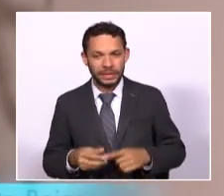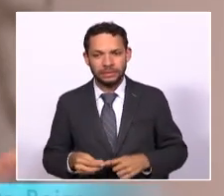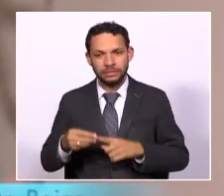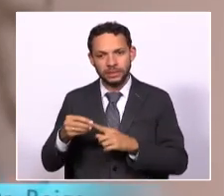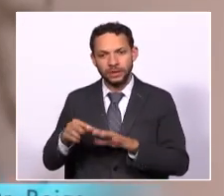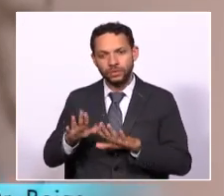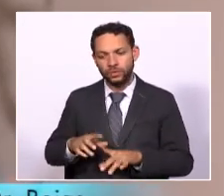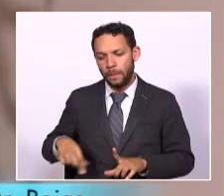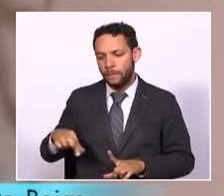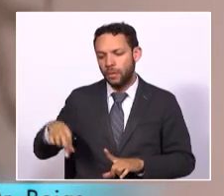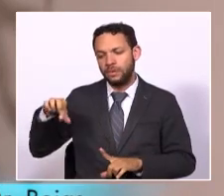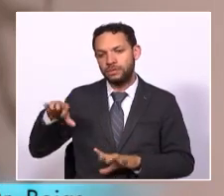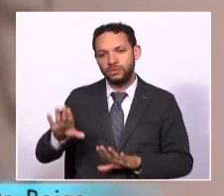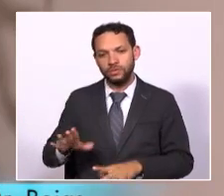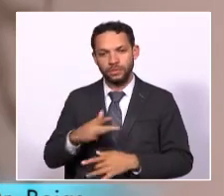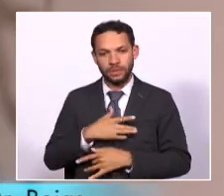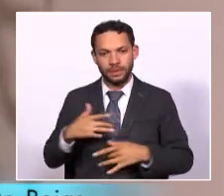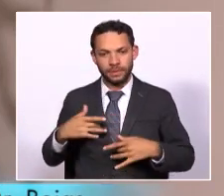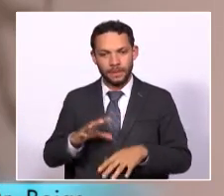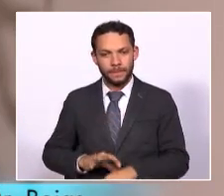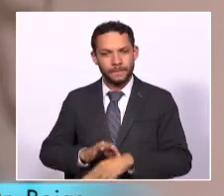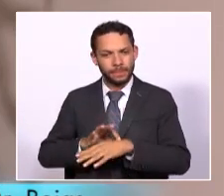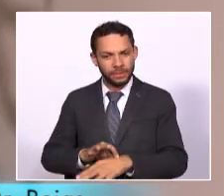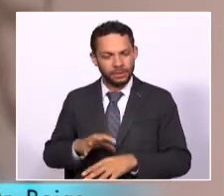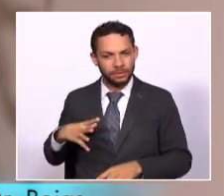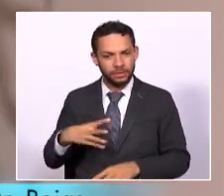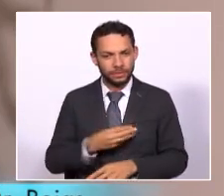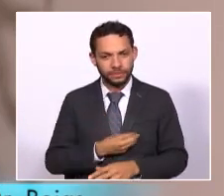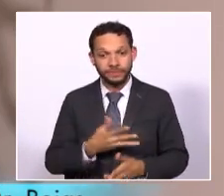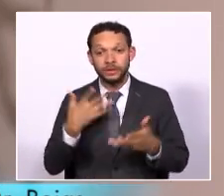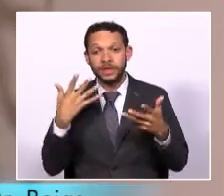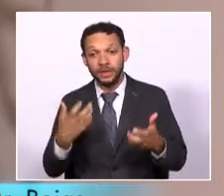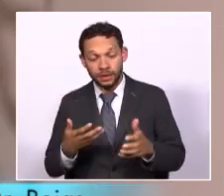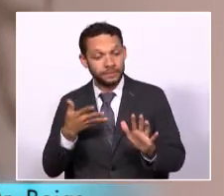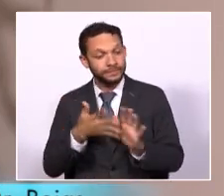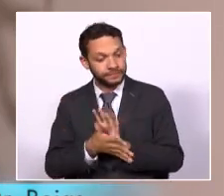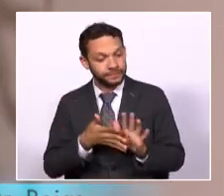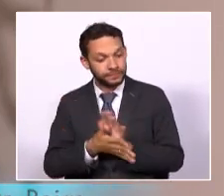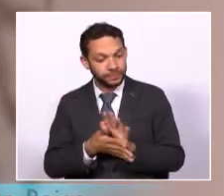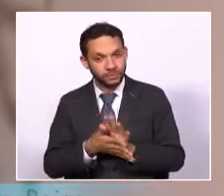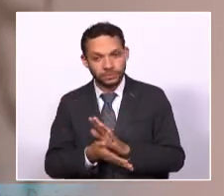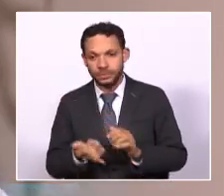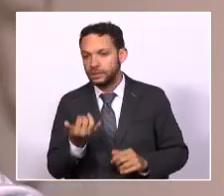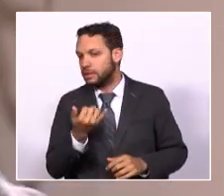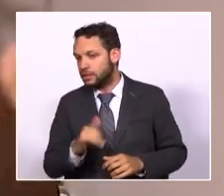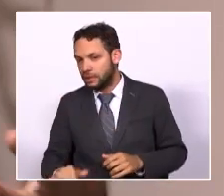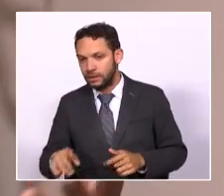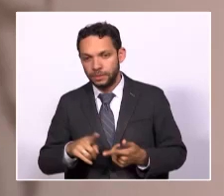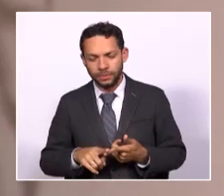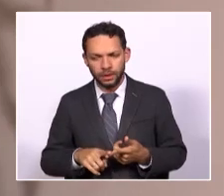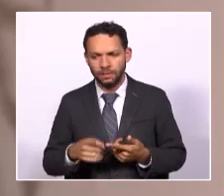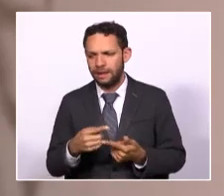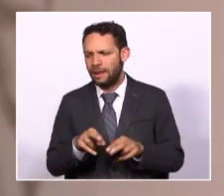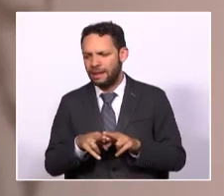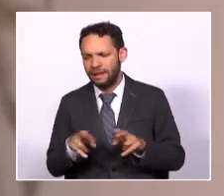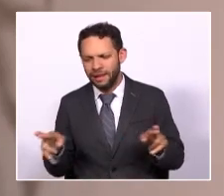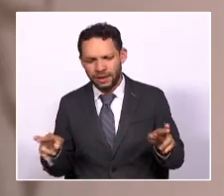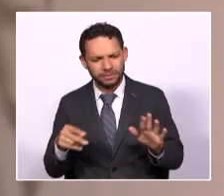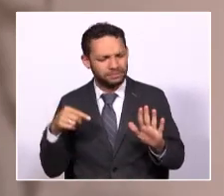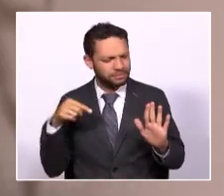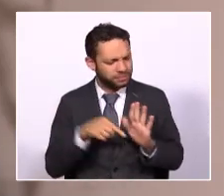las especialidades médicas y lo que queremos que ustedes sepan es que la medicina es muy amplia en los